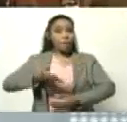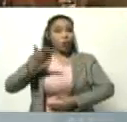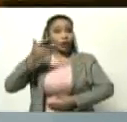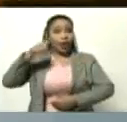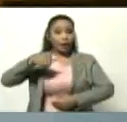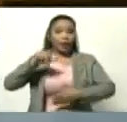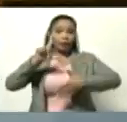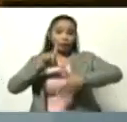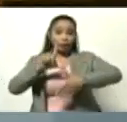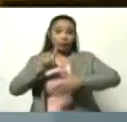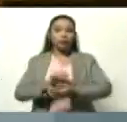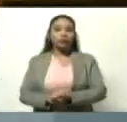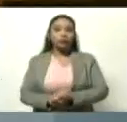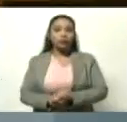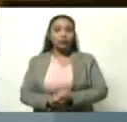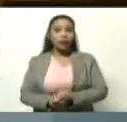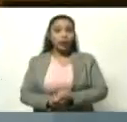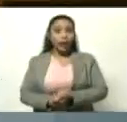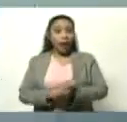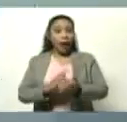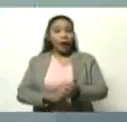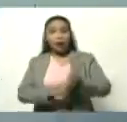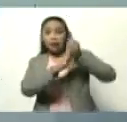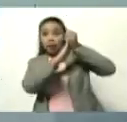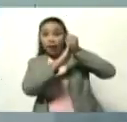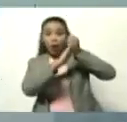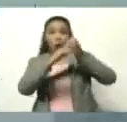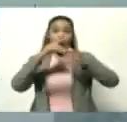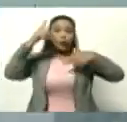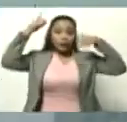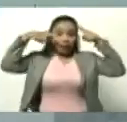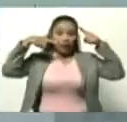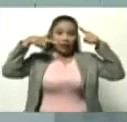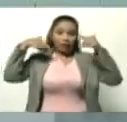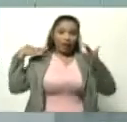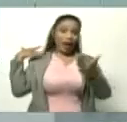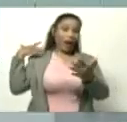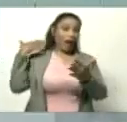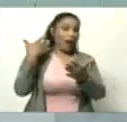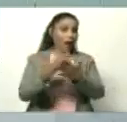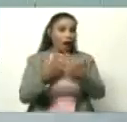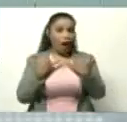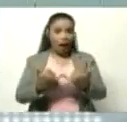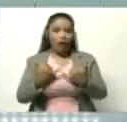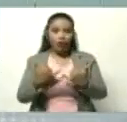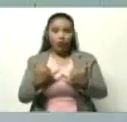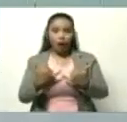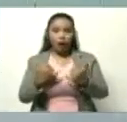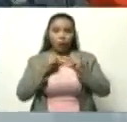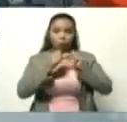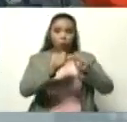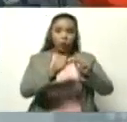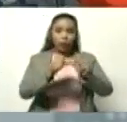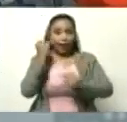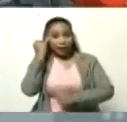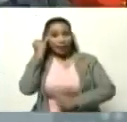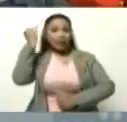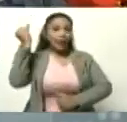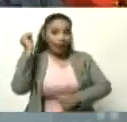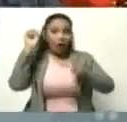latina desde el liderazgo de chávez y con la continuidad creativa